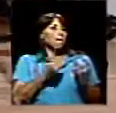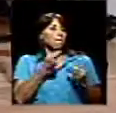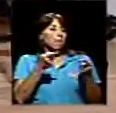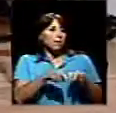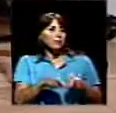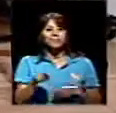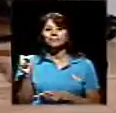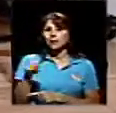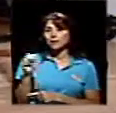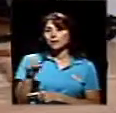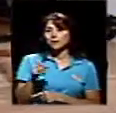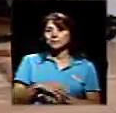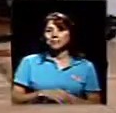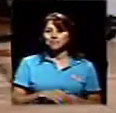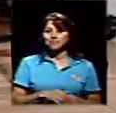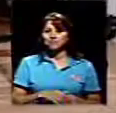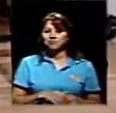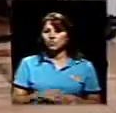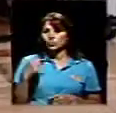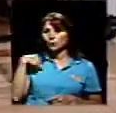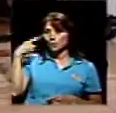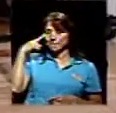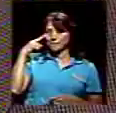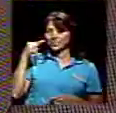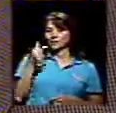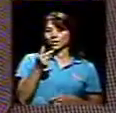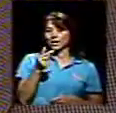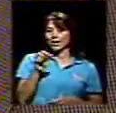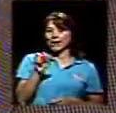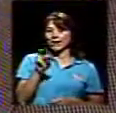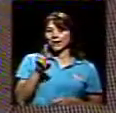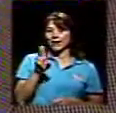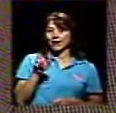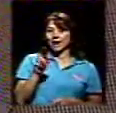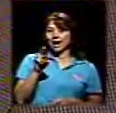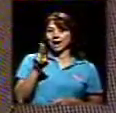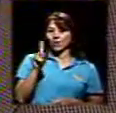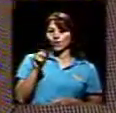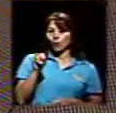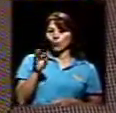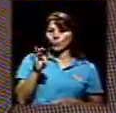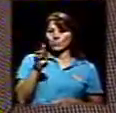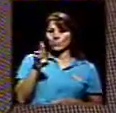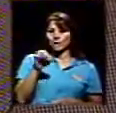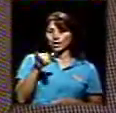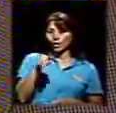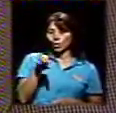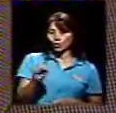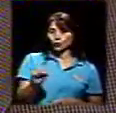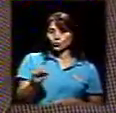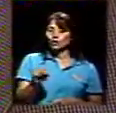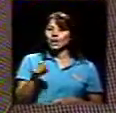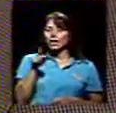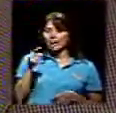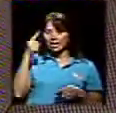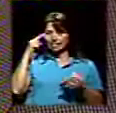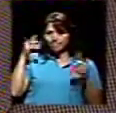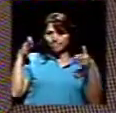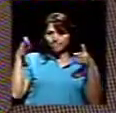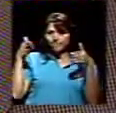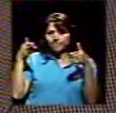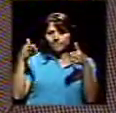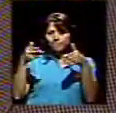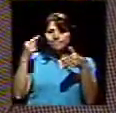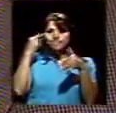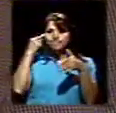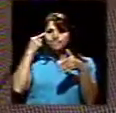sí. Imagino que Gerardo, que naturalmente había tomado ese curso de pensamiento,